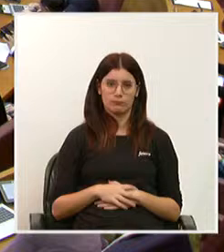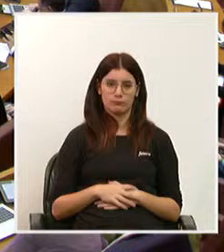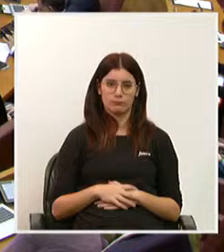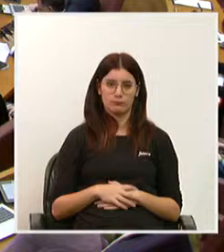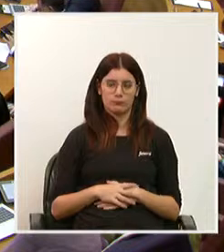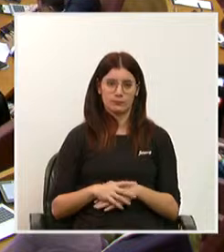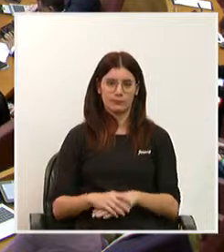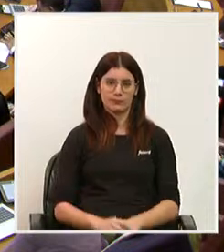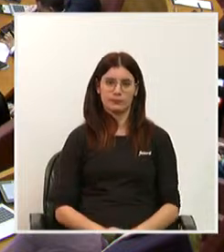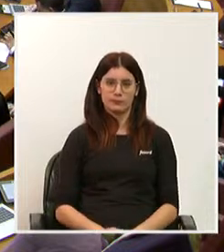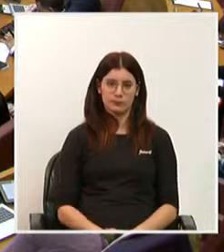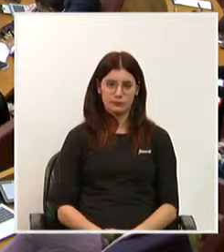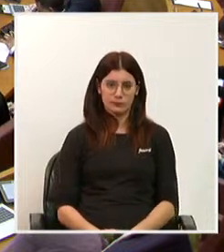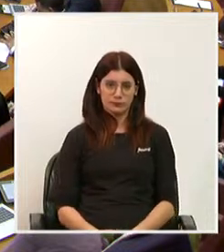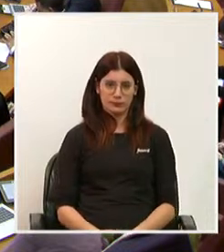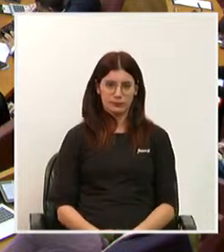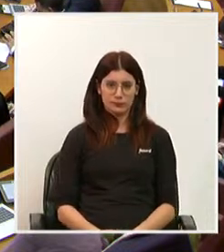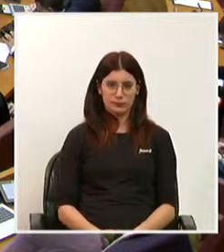gracias